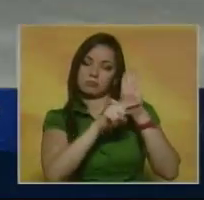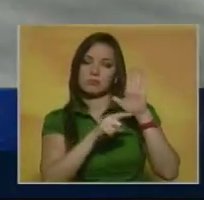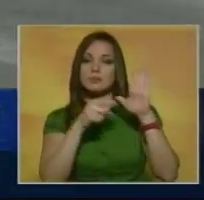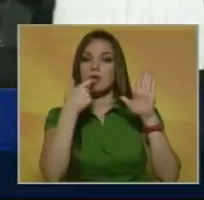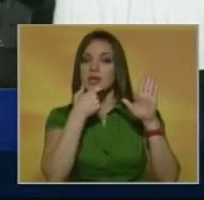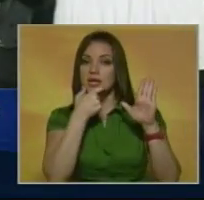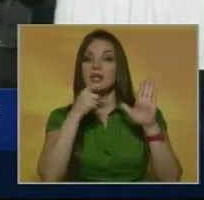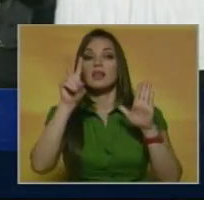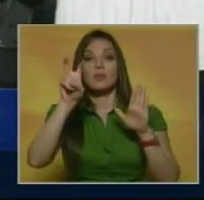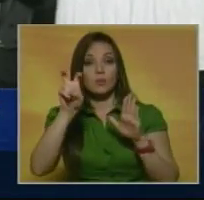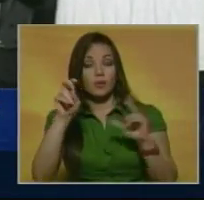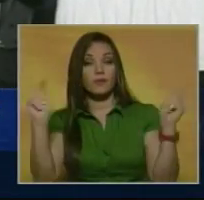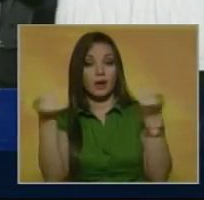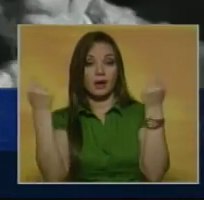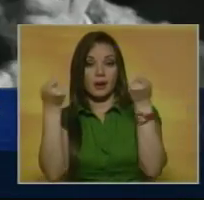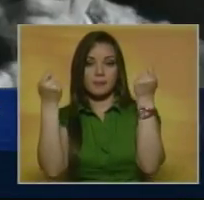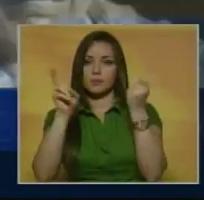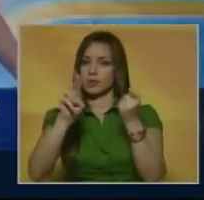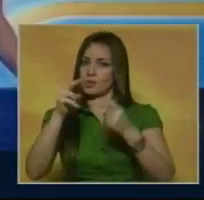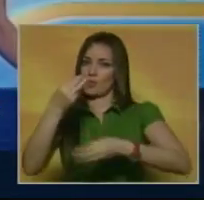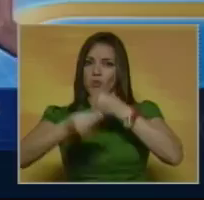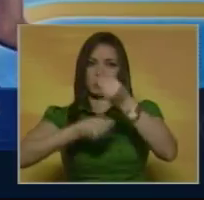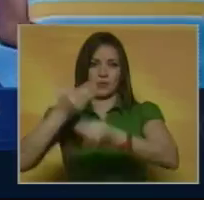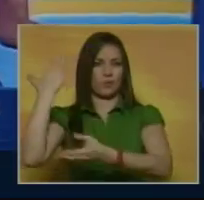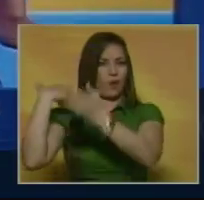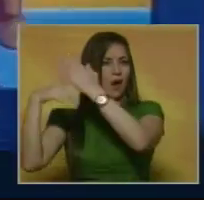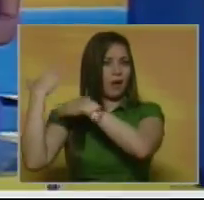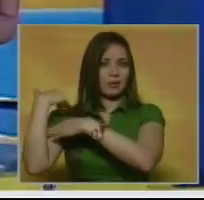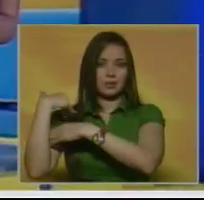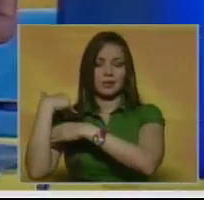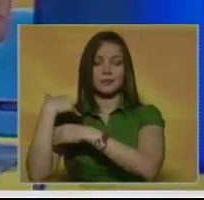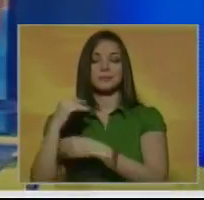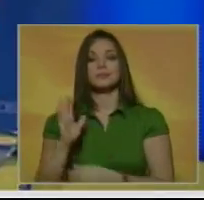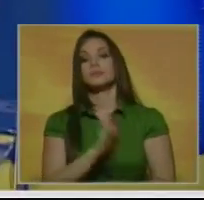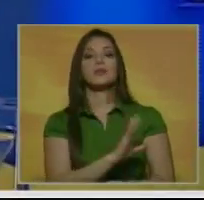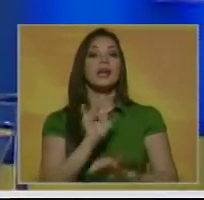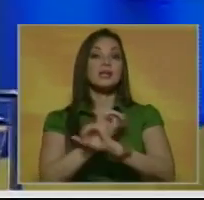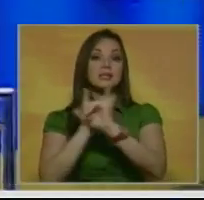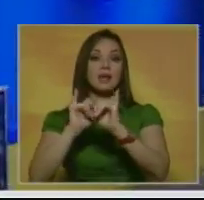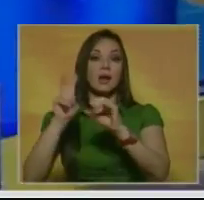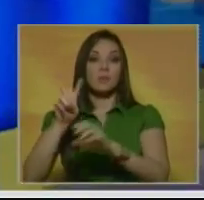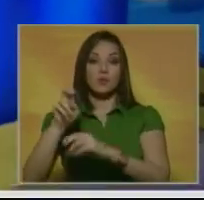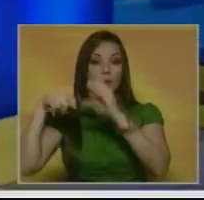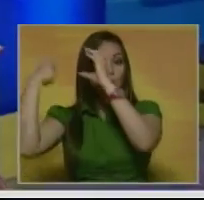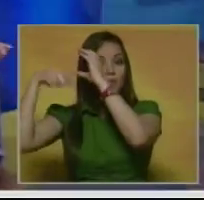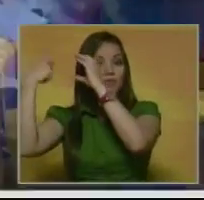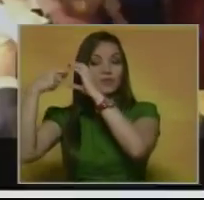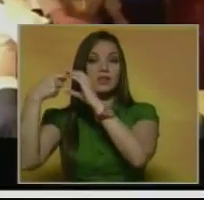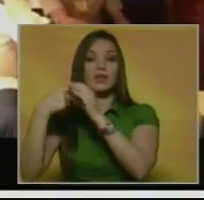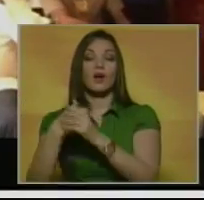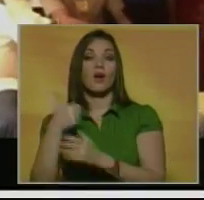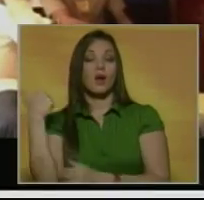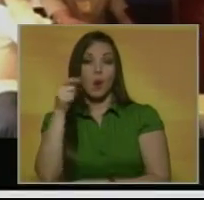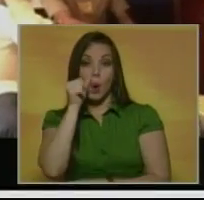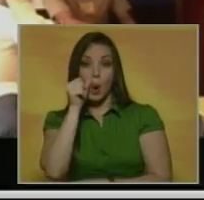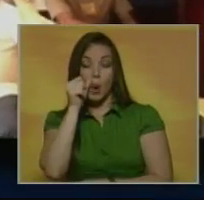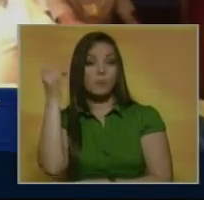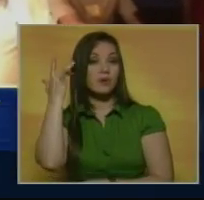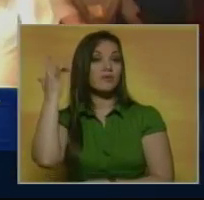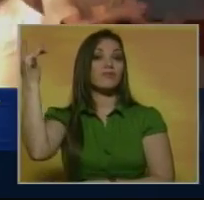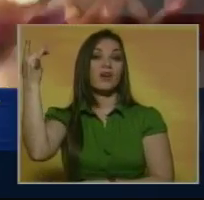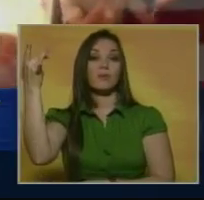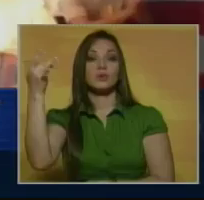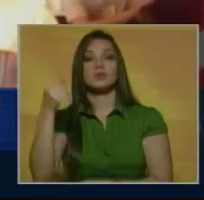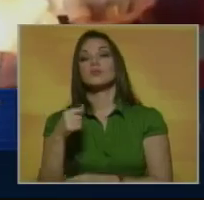nueva campaña especial que nunca se había hecho. Y cerramos con el lanzamiento del nuevo video de Emilio Estefan. El reconocido productor